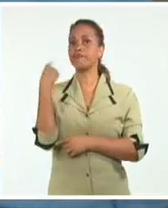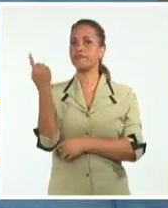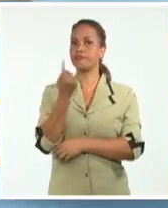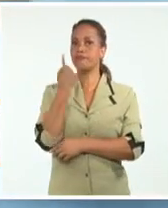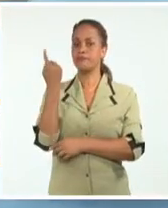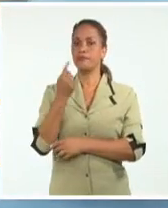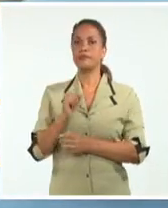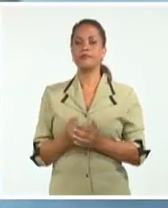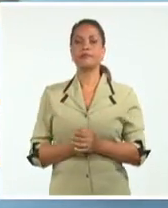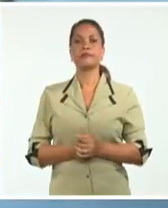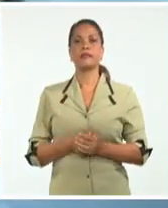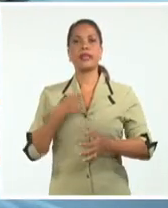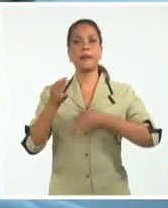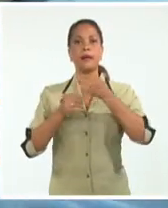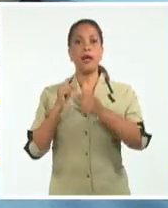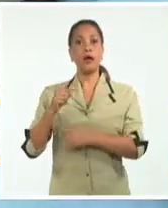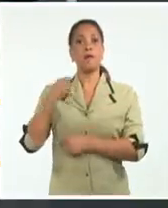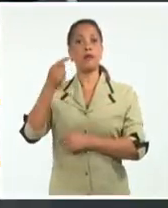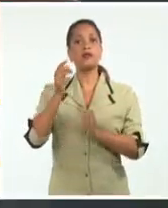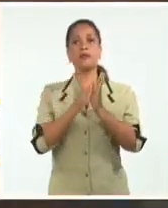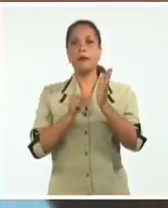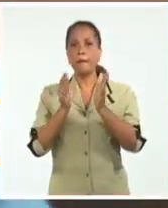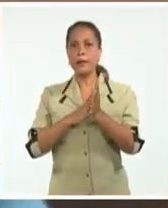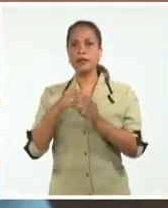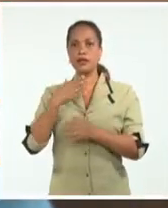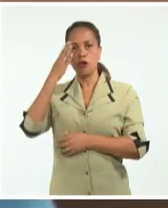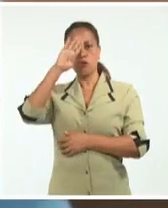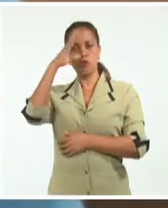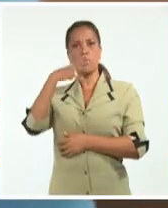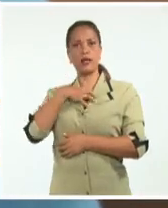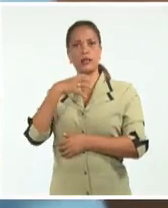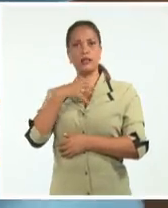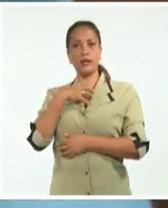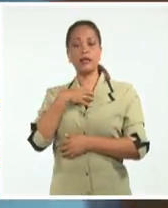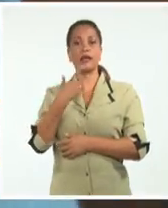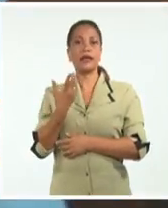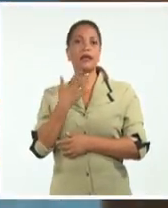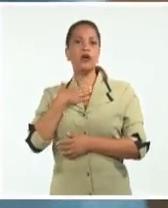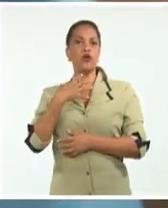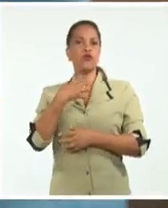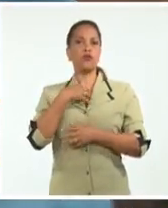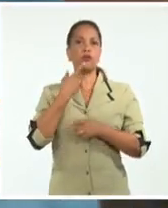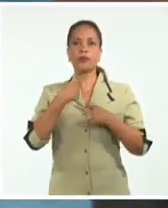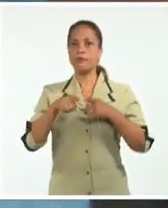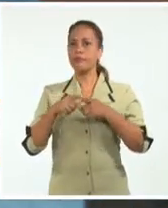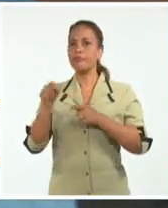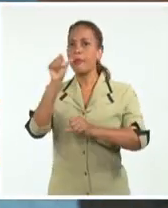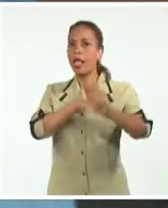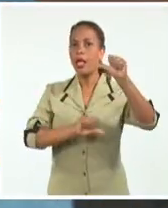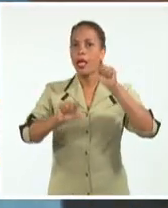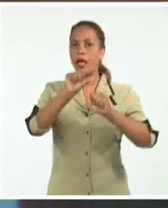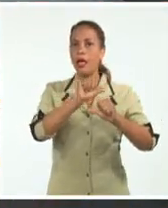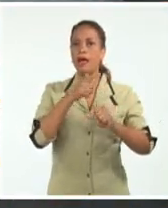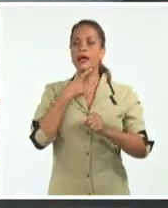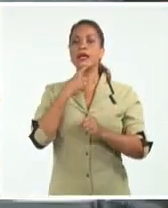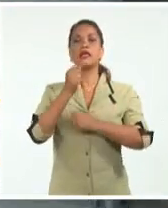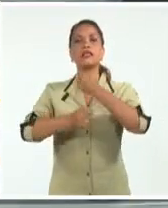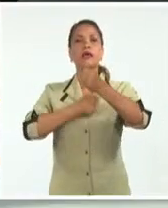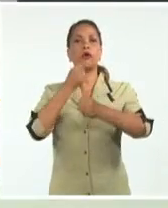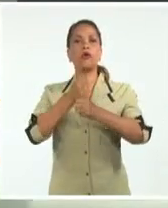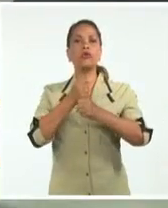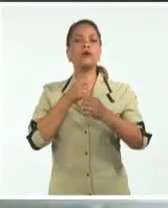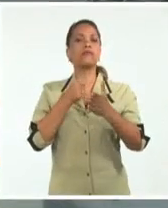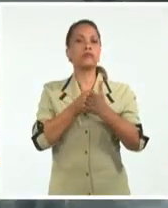En los próximos meses, Cuba contará con su propia tecnología para la extracción del ácido ribonucleico, dispositivo médico de gran utilidad en el enfrentamiento